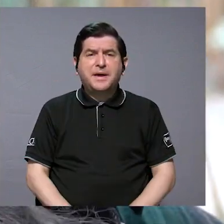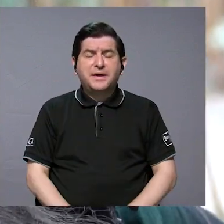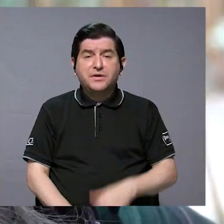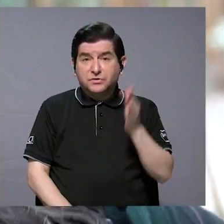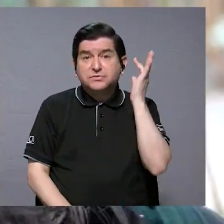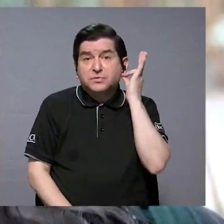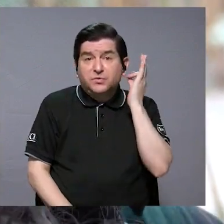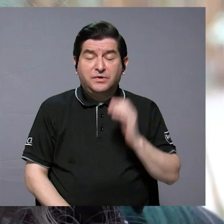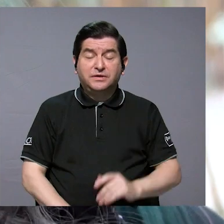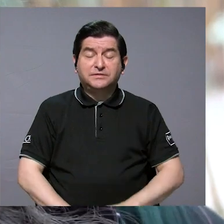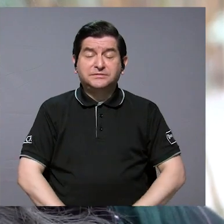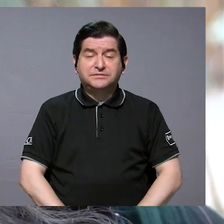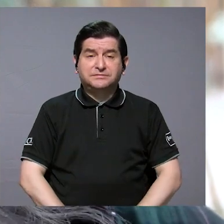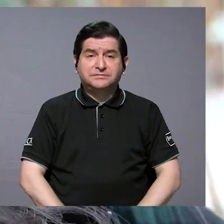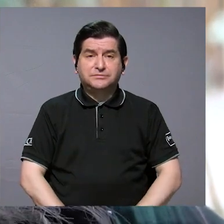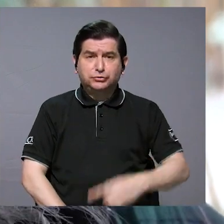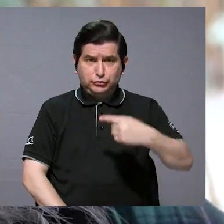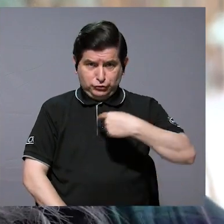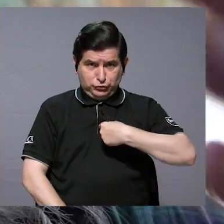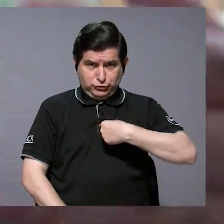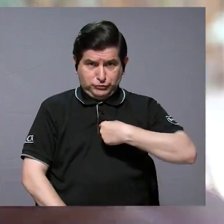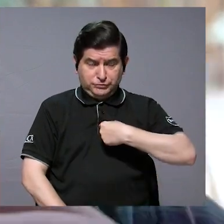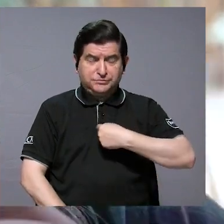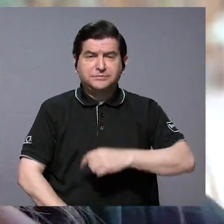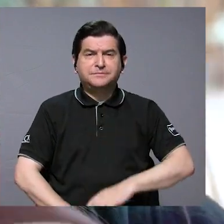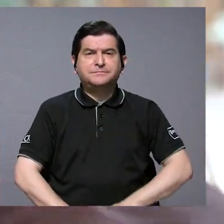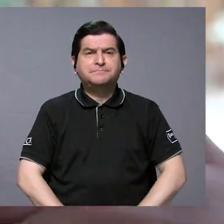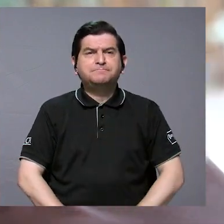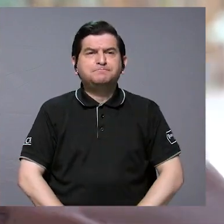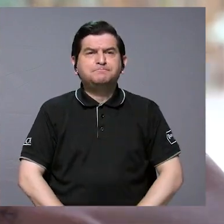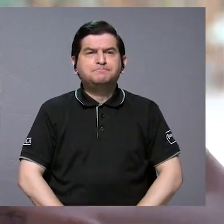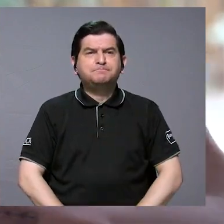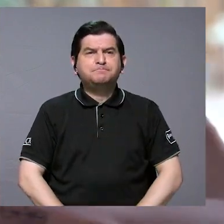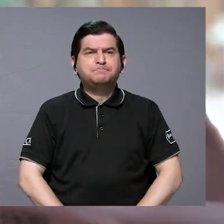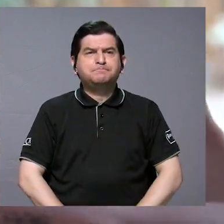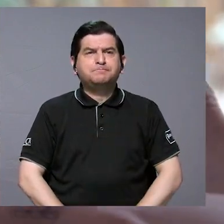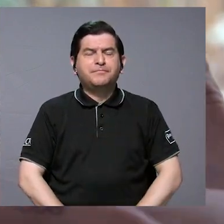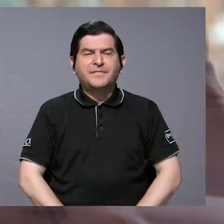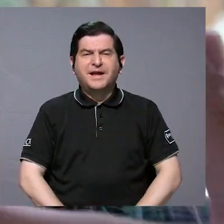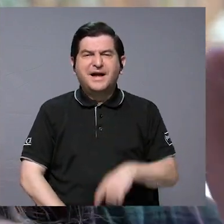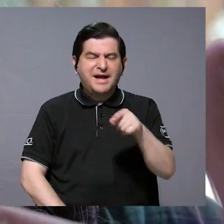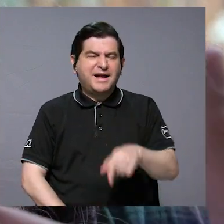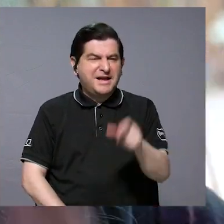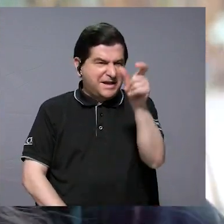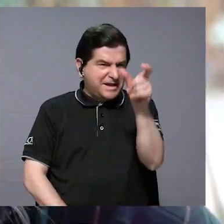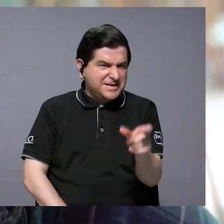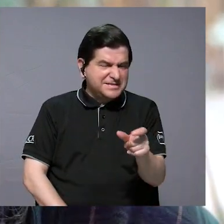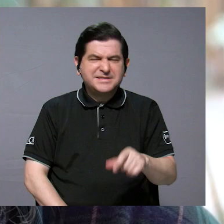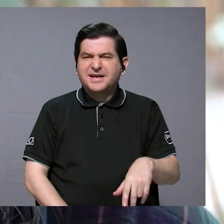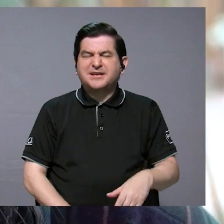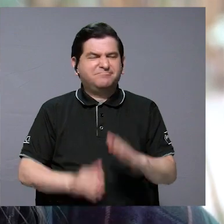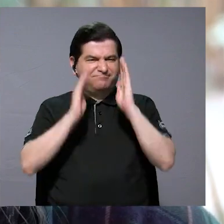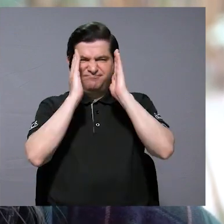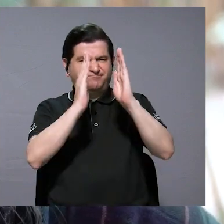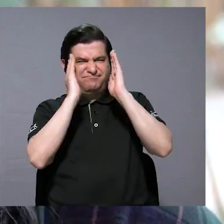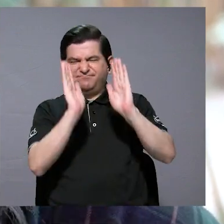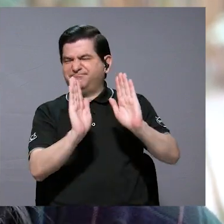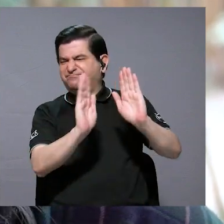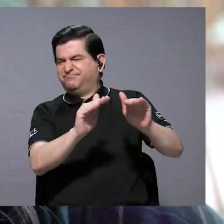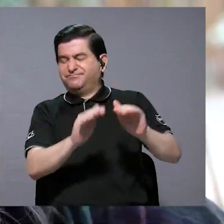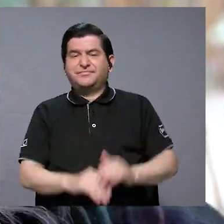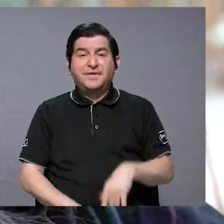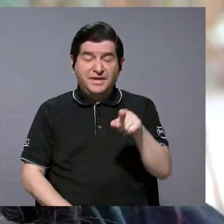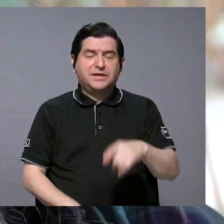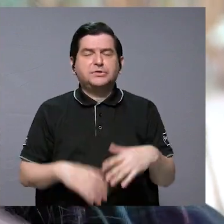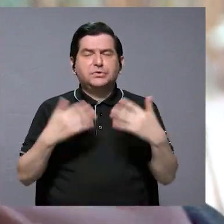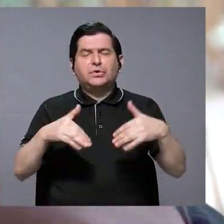sea, que sean mujeres, por ejemplo, pero yo soy como el bicho que no escuchan a veces,